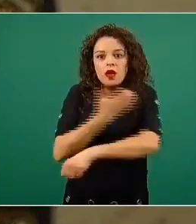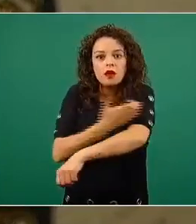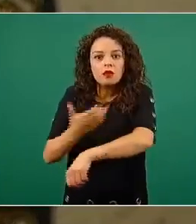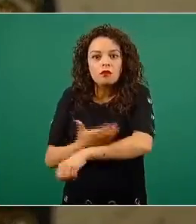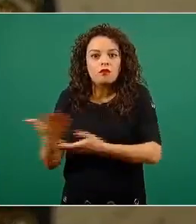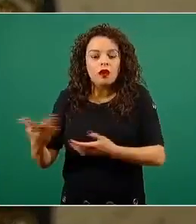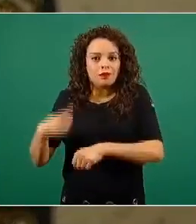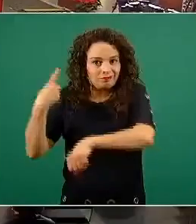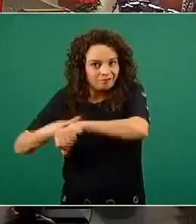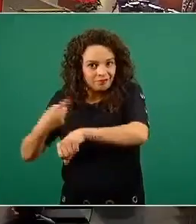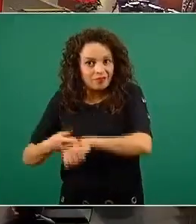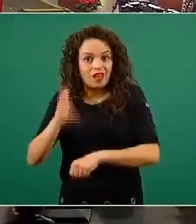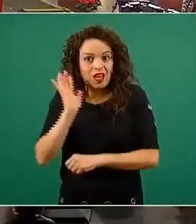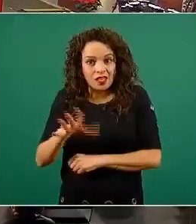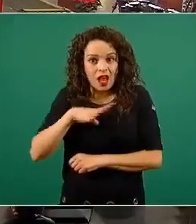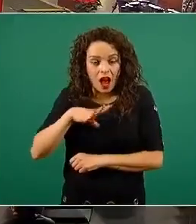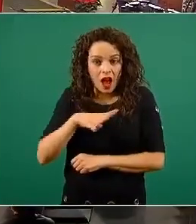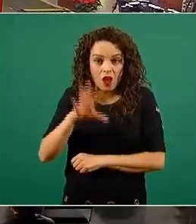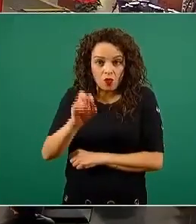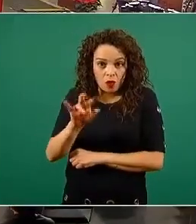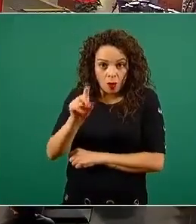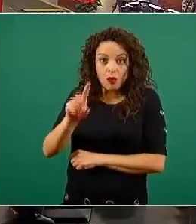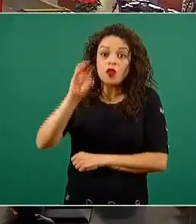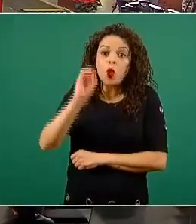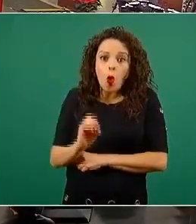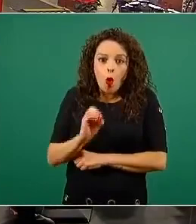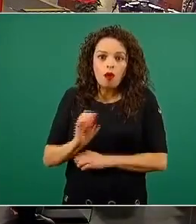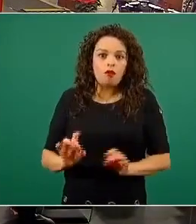caso fallece? Gracias.